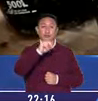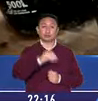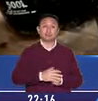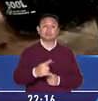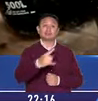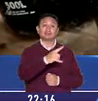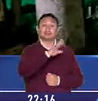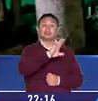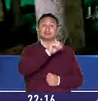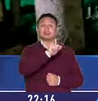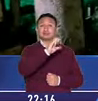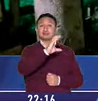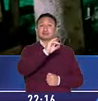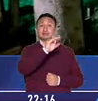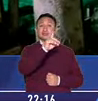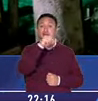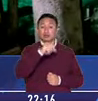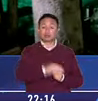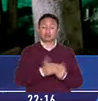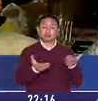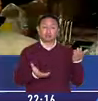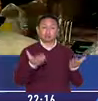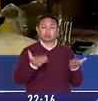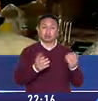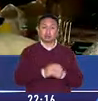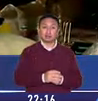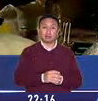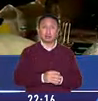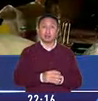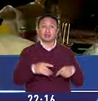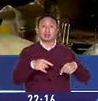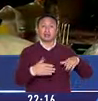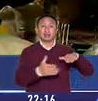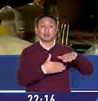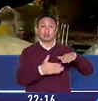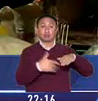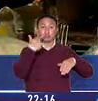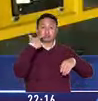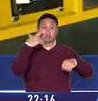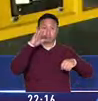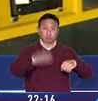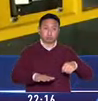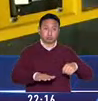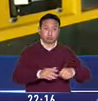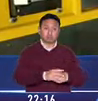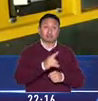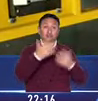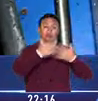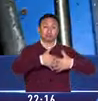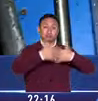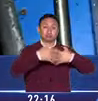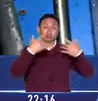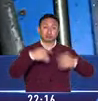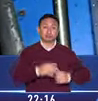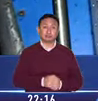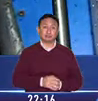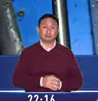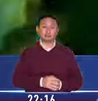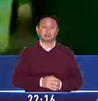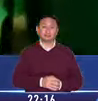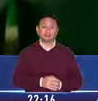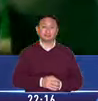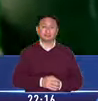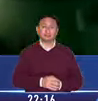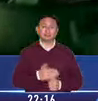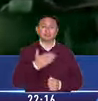de ácido, balanzas, galones de diésel, cocinetas, cilindros de gas, generadores eléctricos y empaquetadoras.